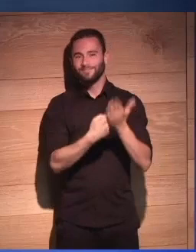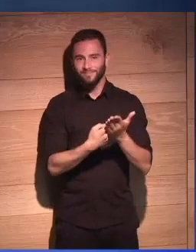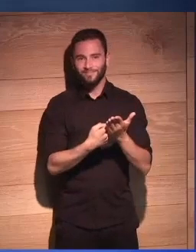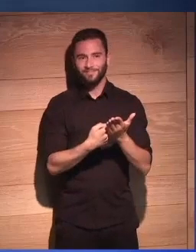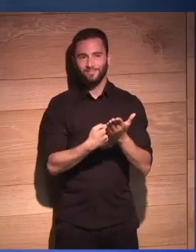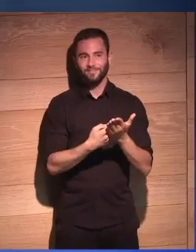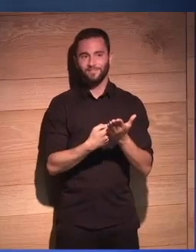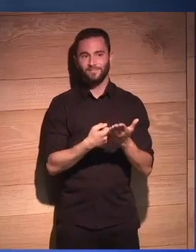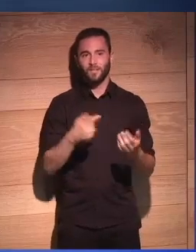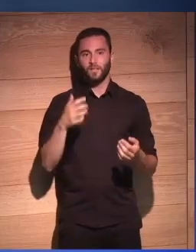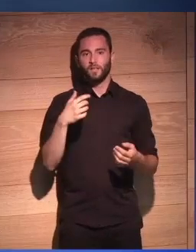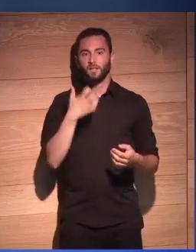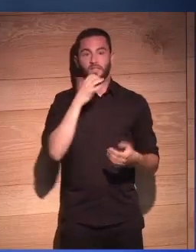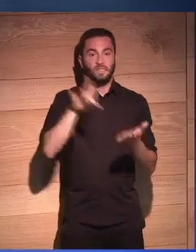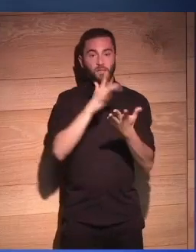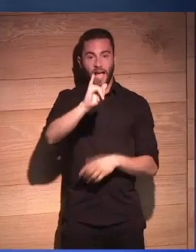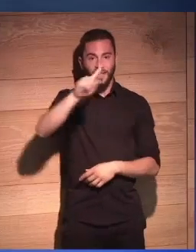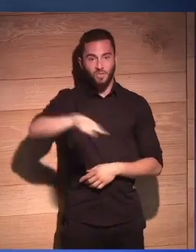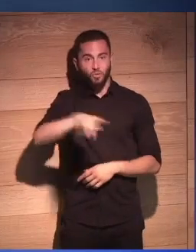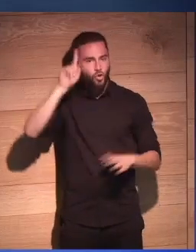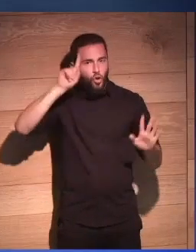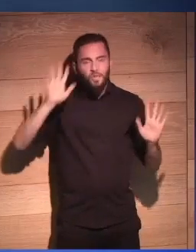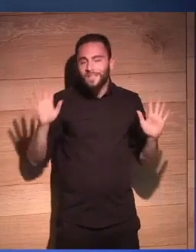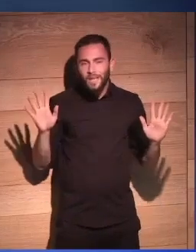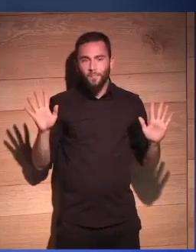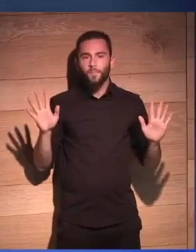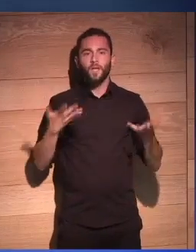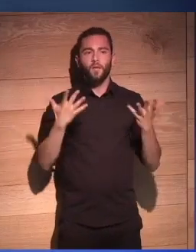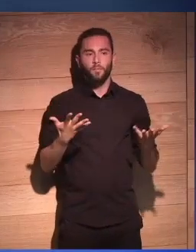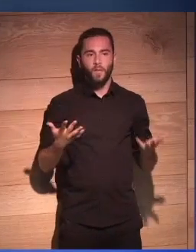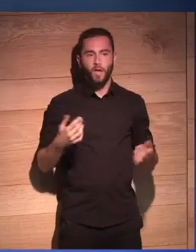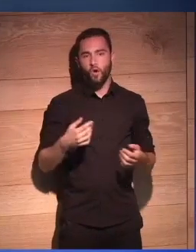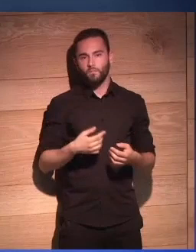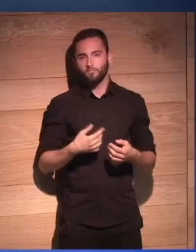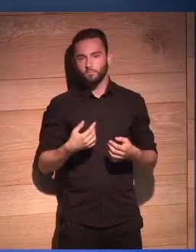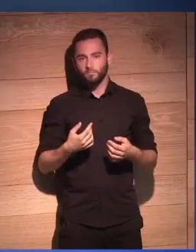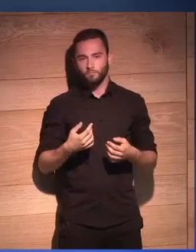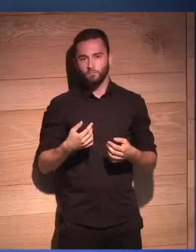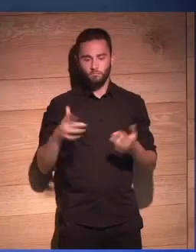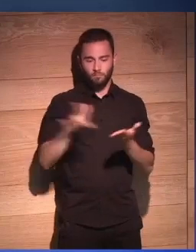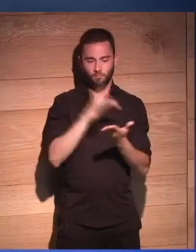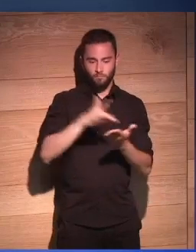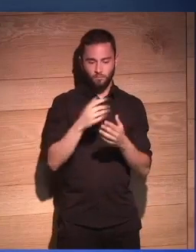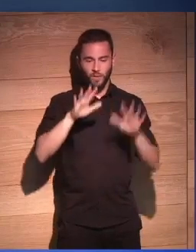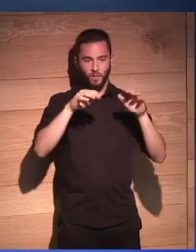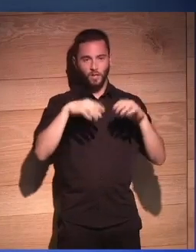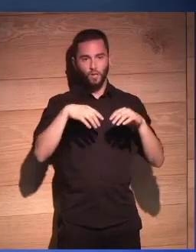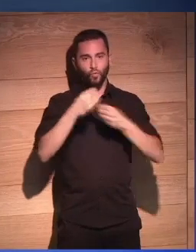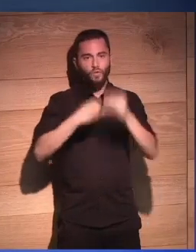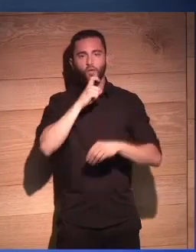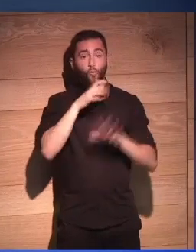si ya la tiene una tableta o algo así, un poco de asesorándole a aprender cómo usarla y luego.